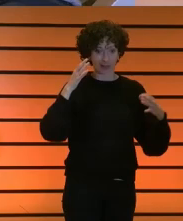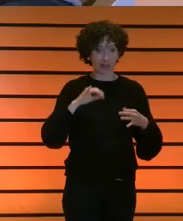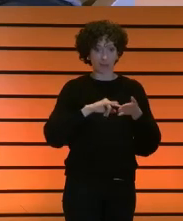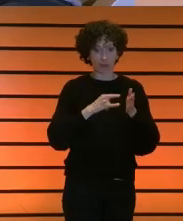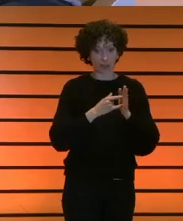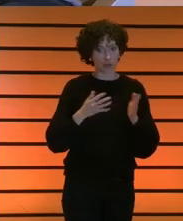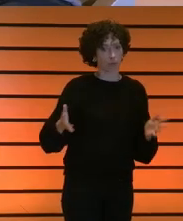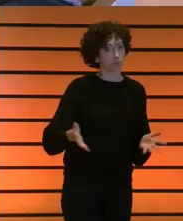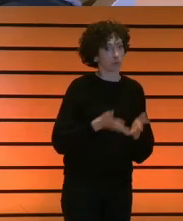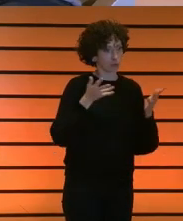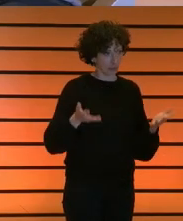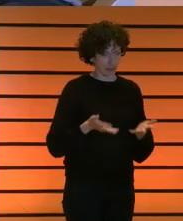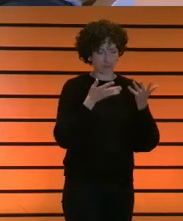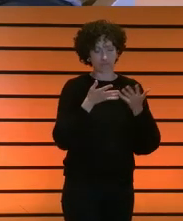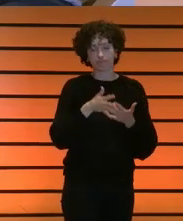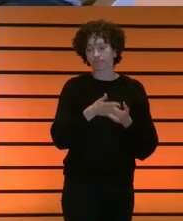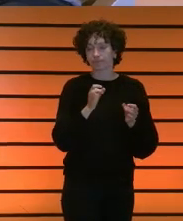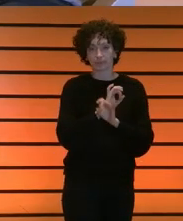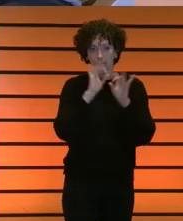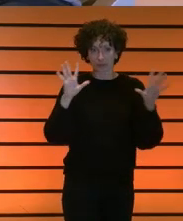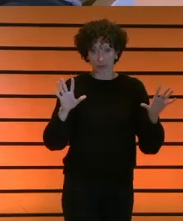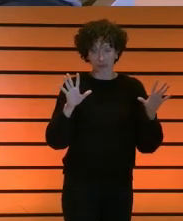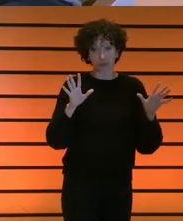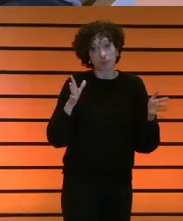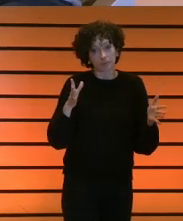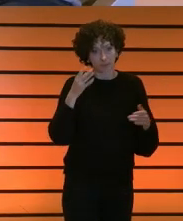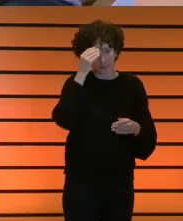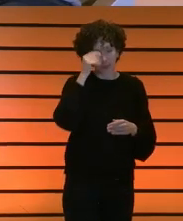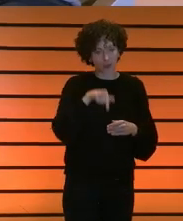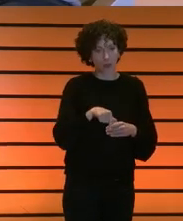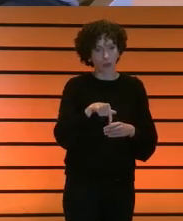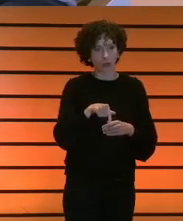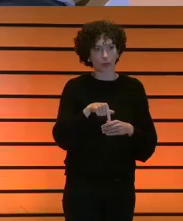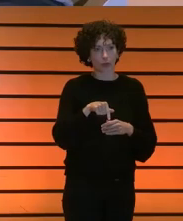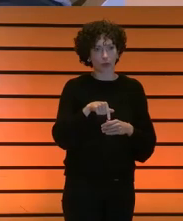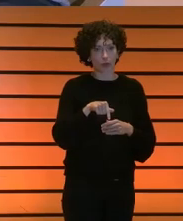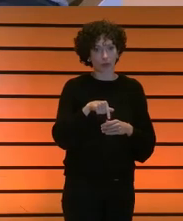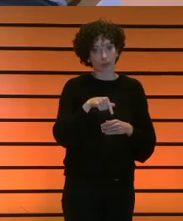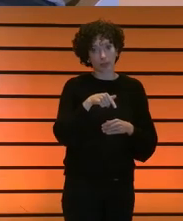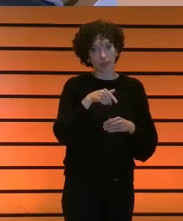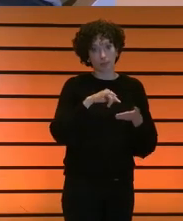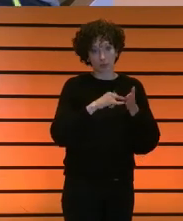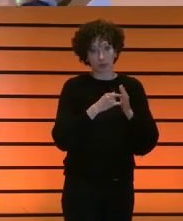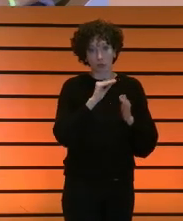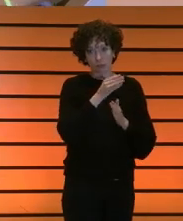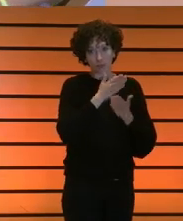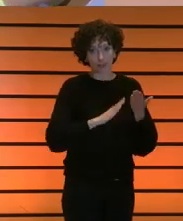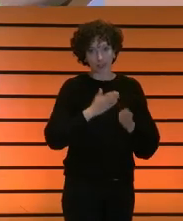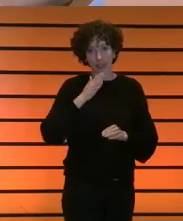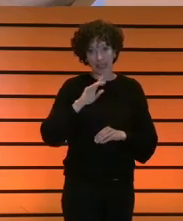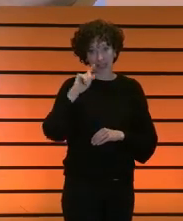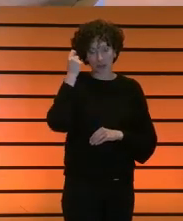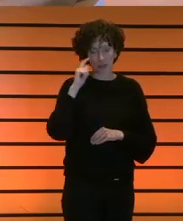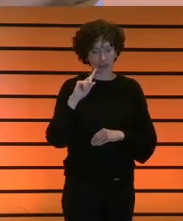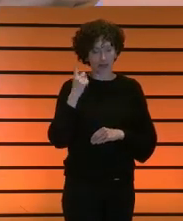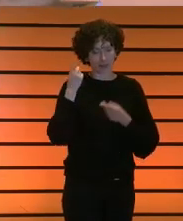proyecto. Es quizás sin duda la parte más exitosa de Modarre. ¿Con qué propósito